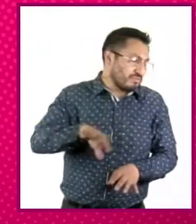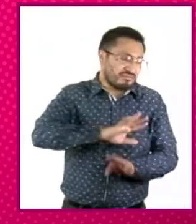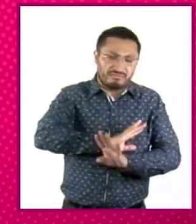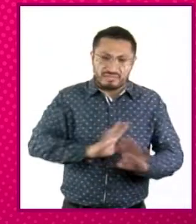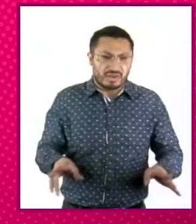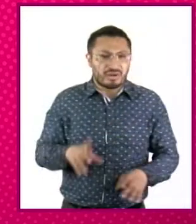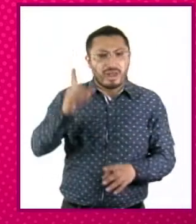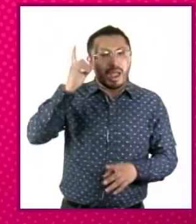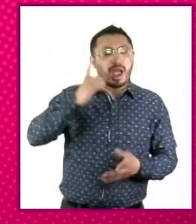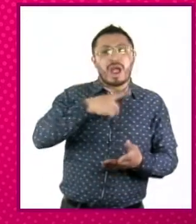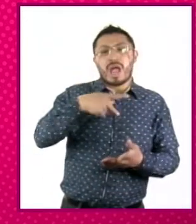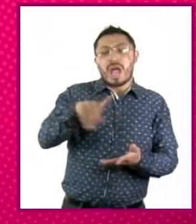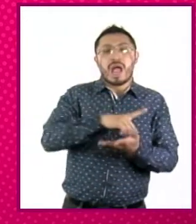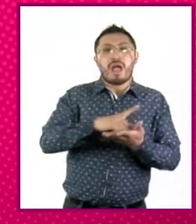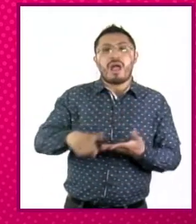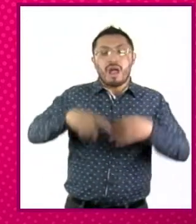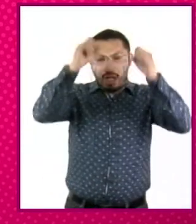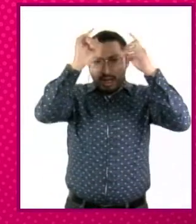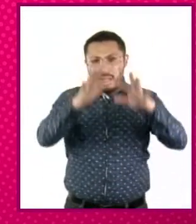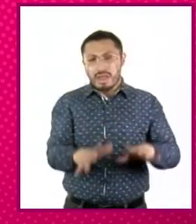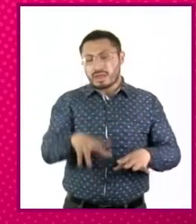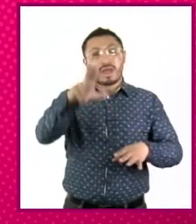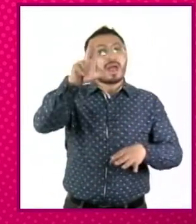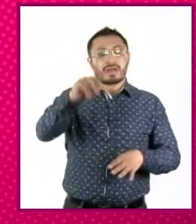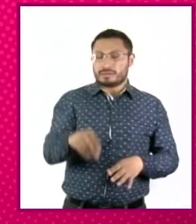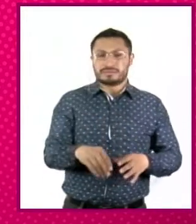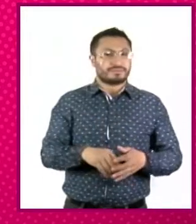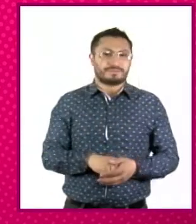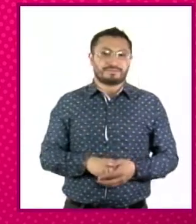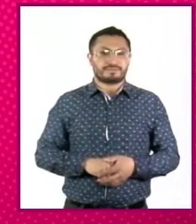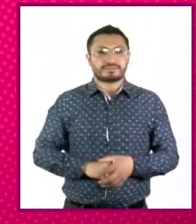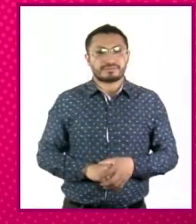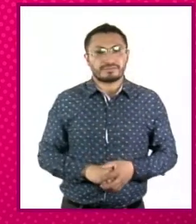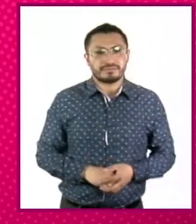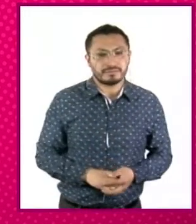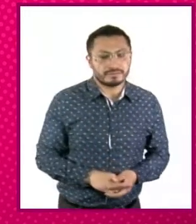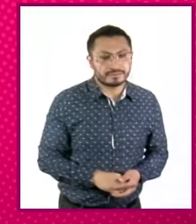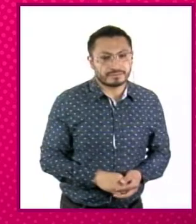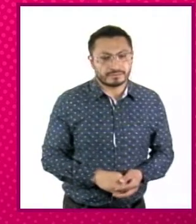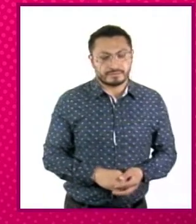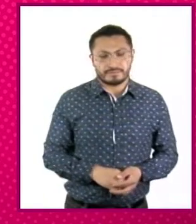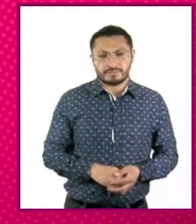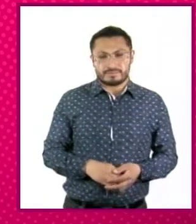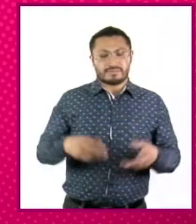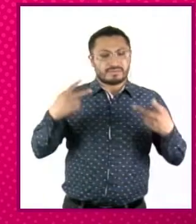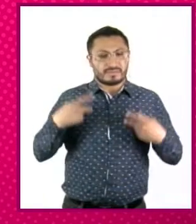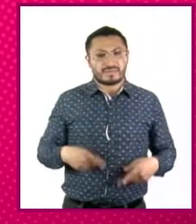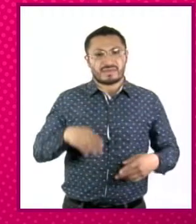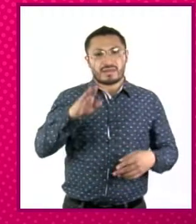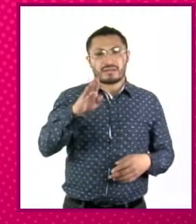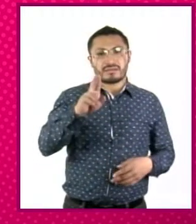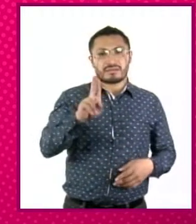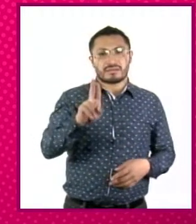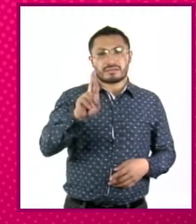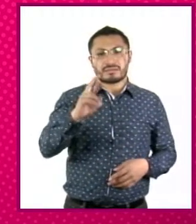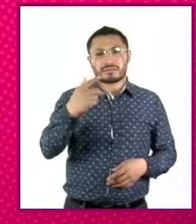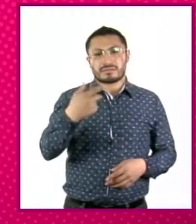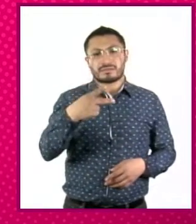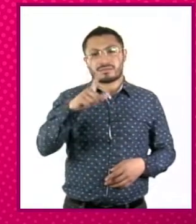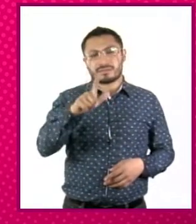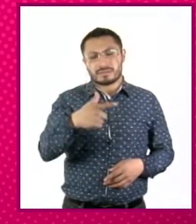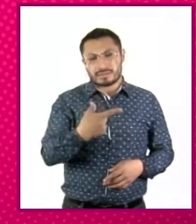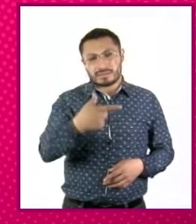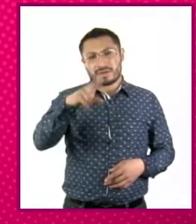divino, estableciera las formas de organizar la sociedad. Estos burgueses ilustrados